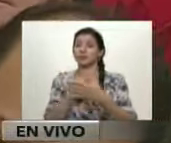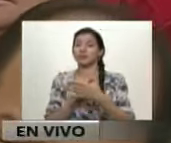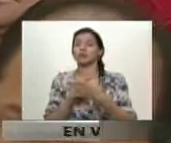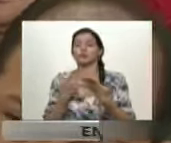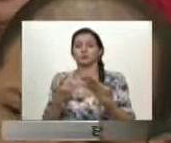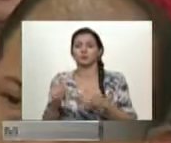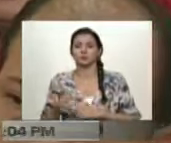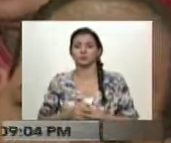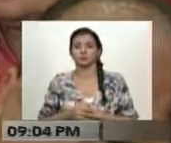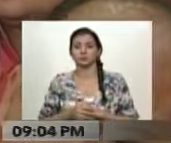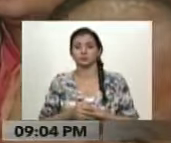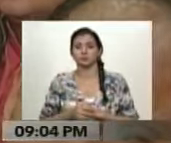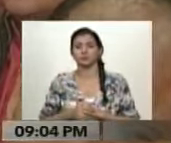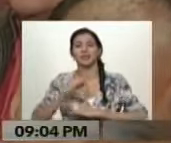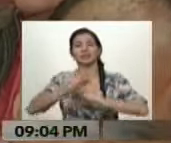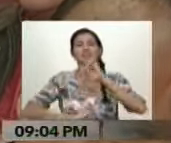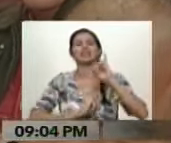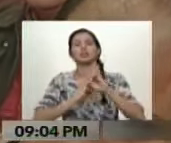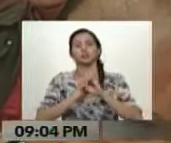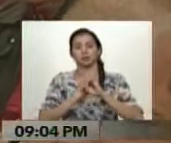quinto frente, el Frente Internacional,